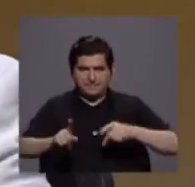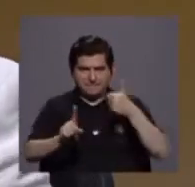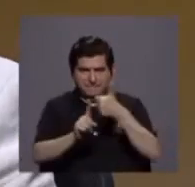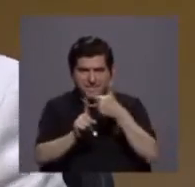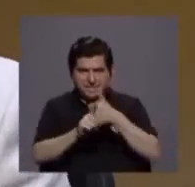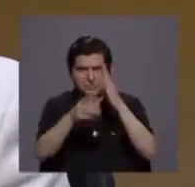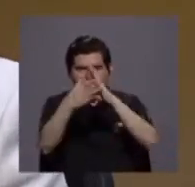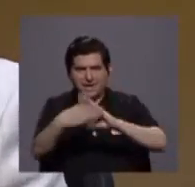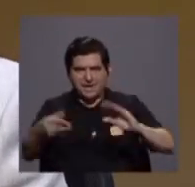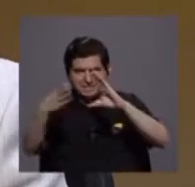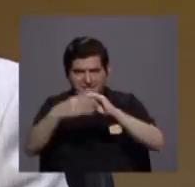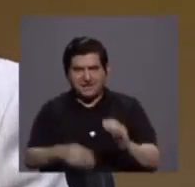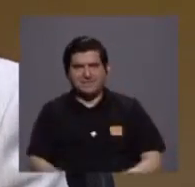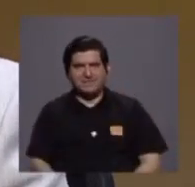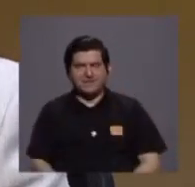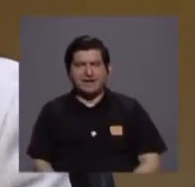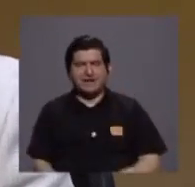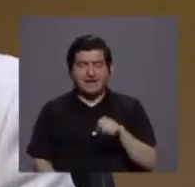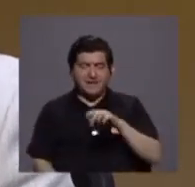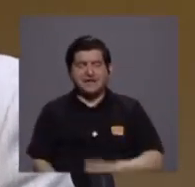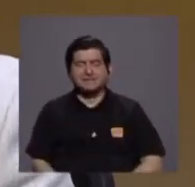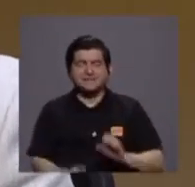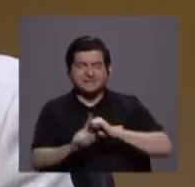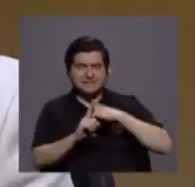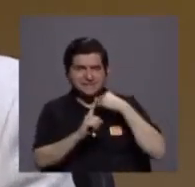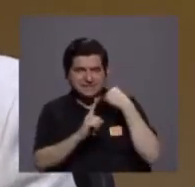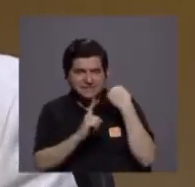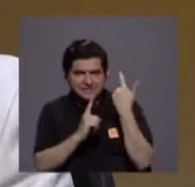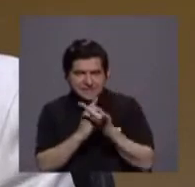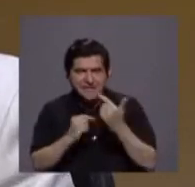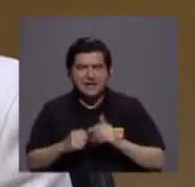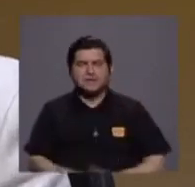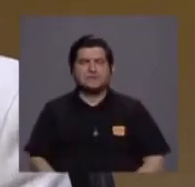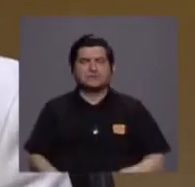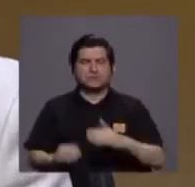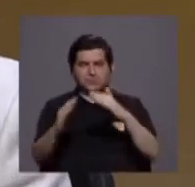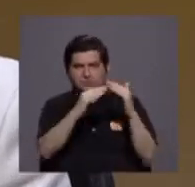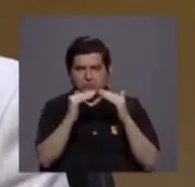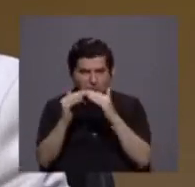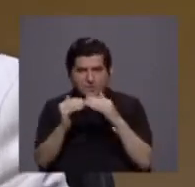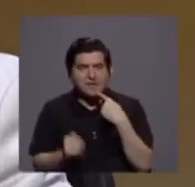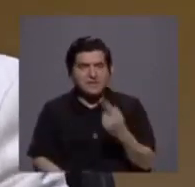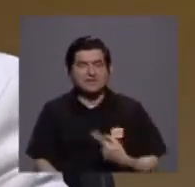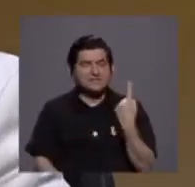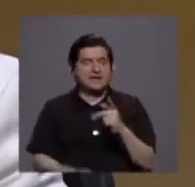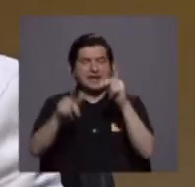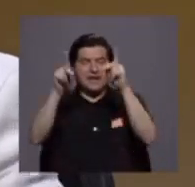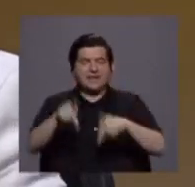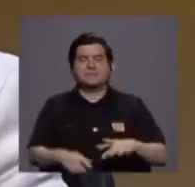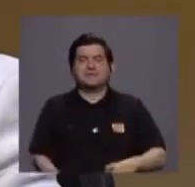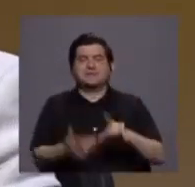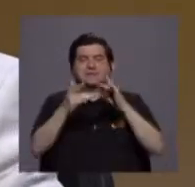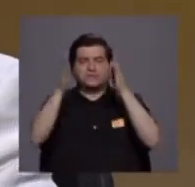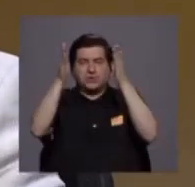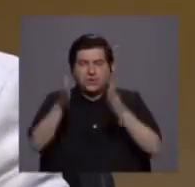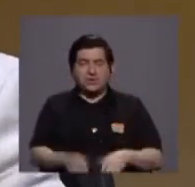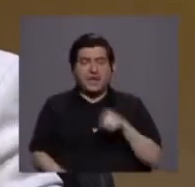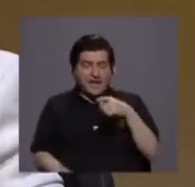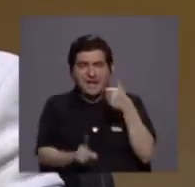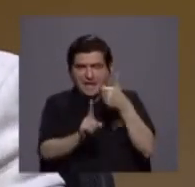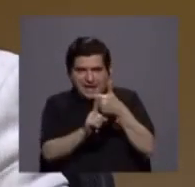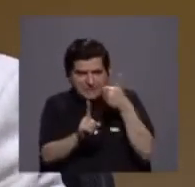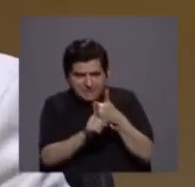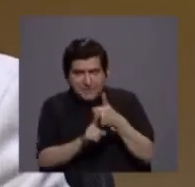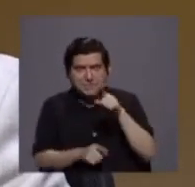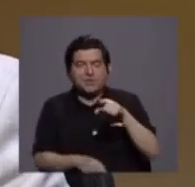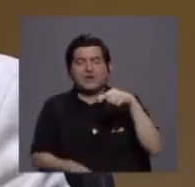las narran. La etnografía institucional dice en una de sus premisas fundamentales que cada persona es experta en ser esa persona en